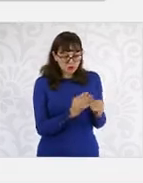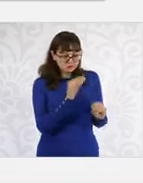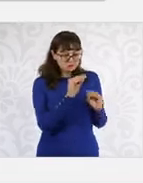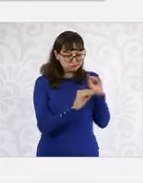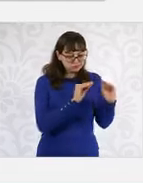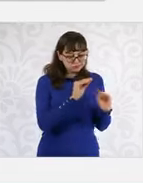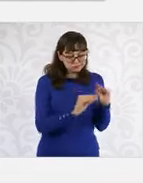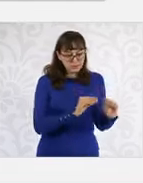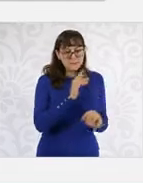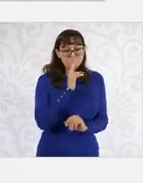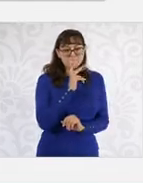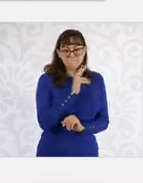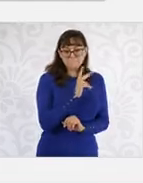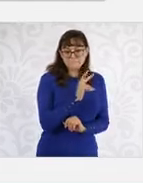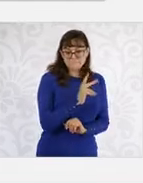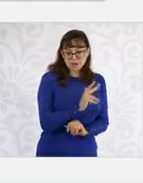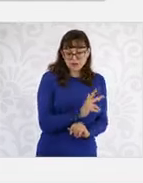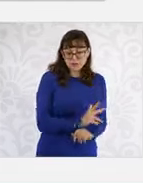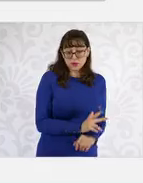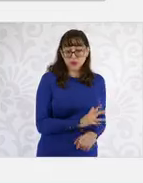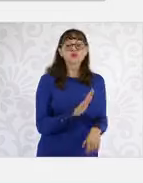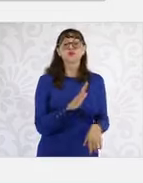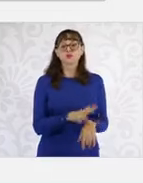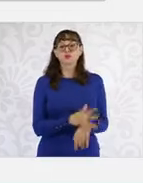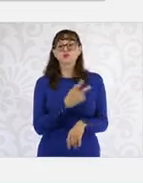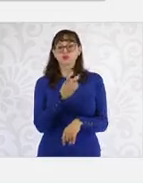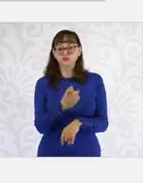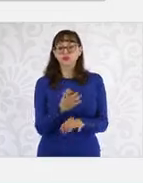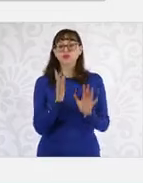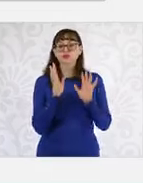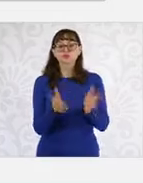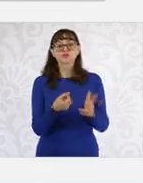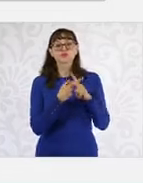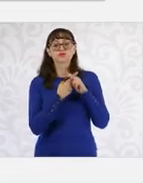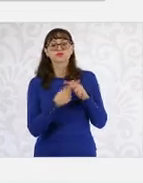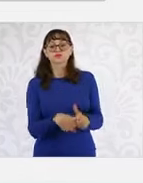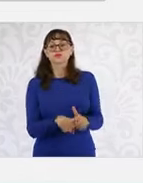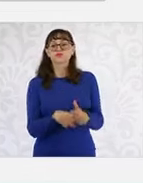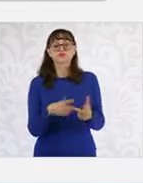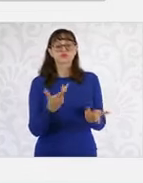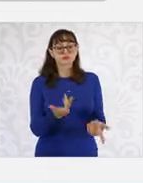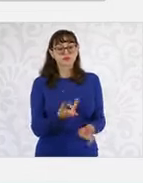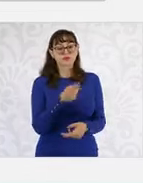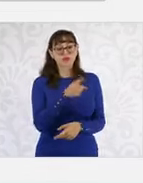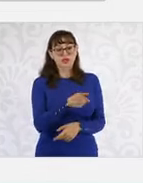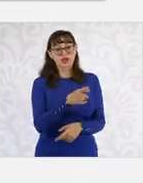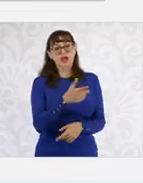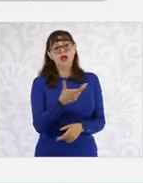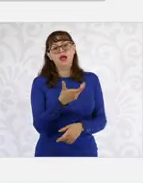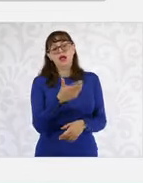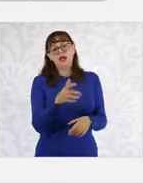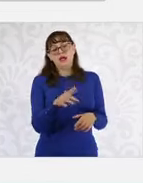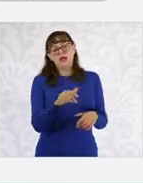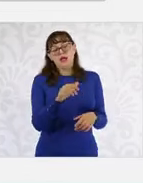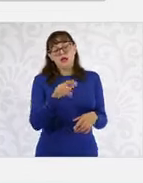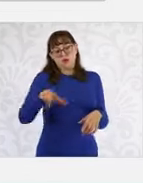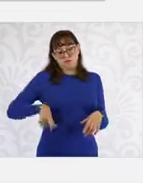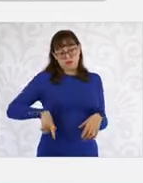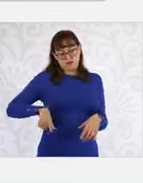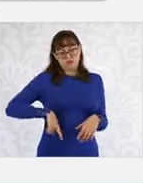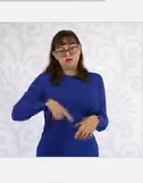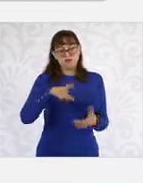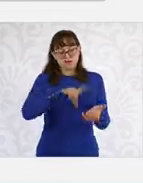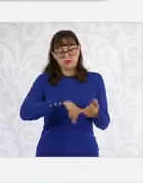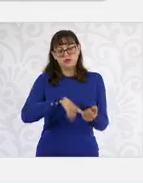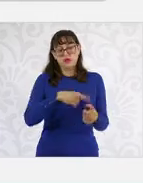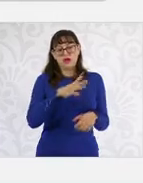incluir mejoras en el sistema. Para ello, ya estamos trabajando en coordinación con la Agencia de Transformación Digital del Gobierno de